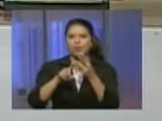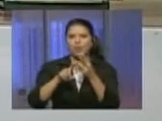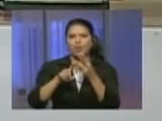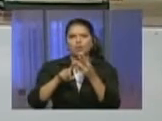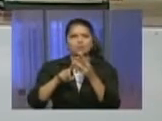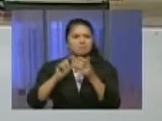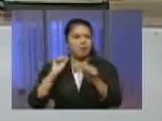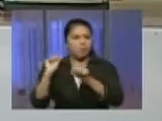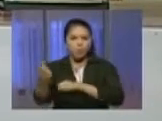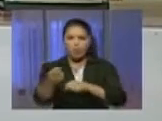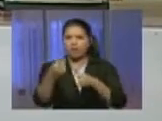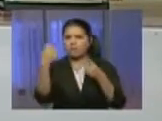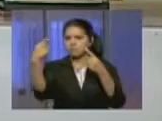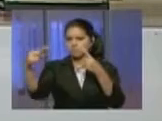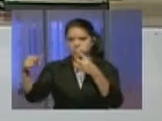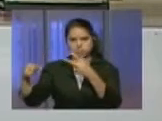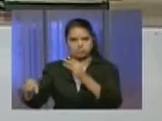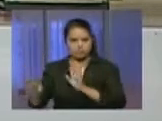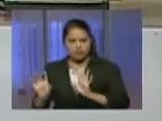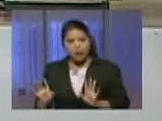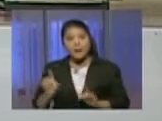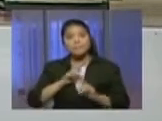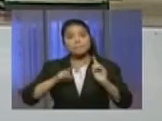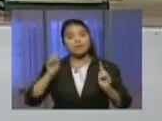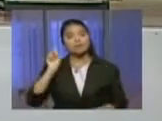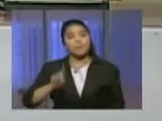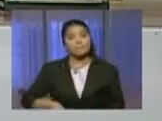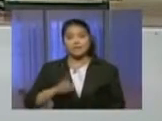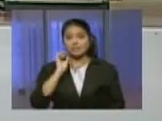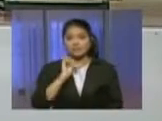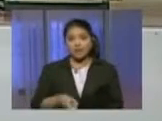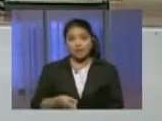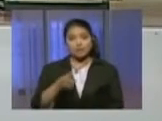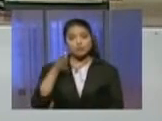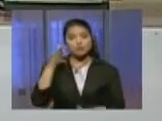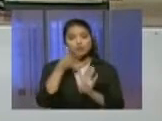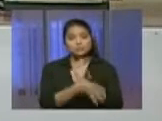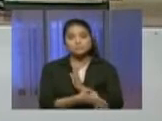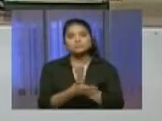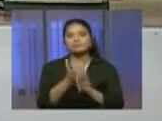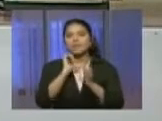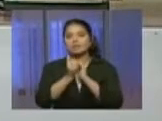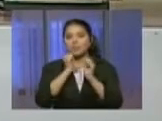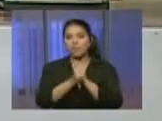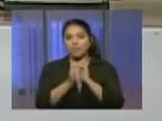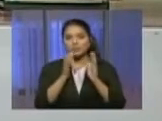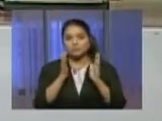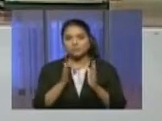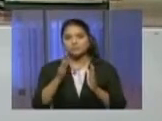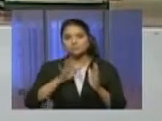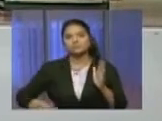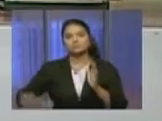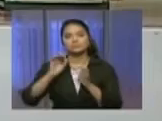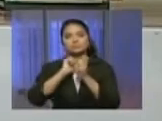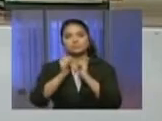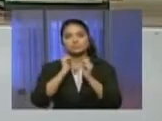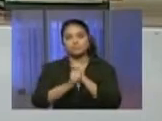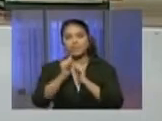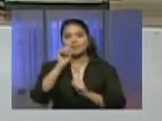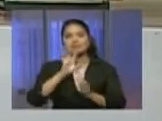etcétera sino también en todo lo que tiene que ver con el atletismo y el desarrollo deportivo